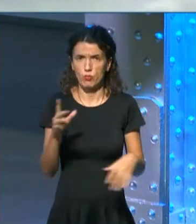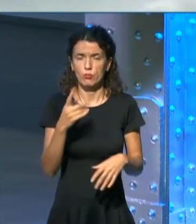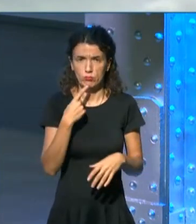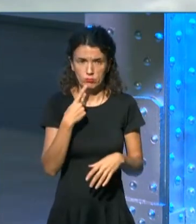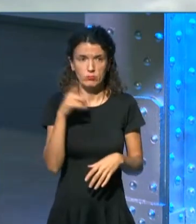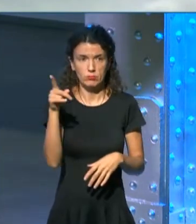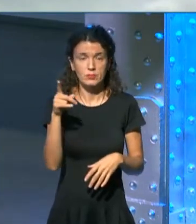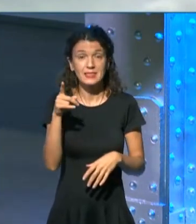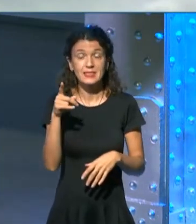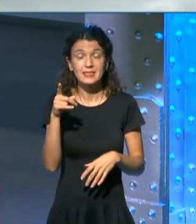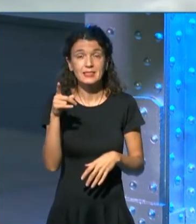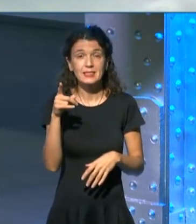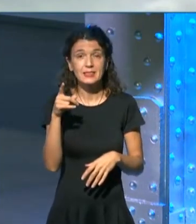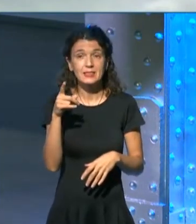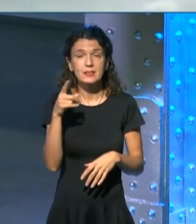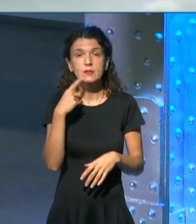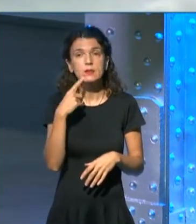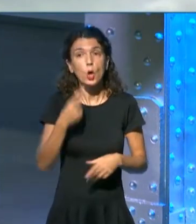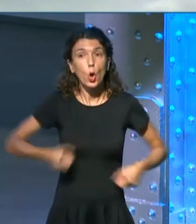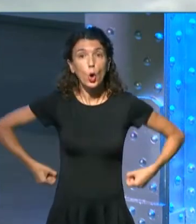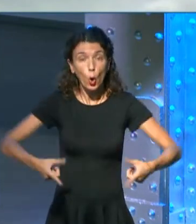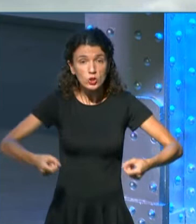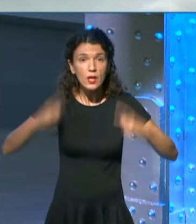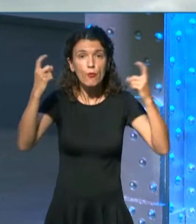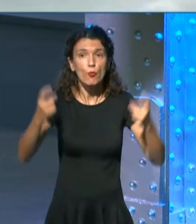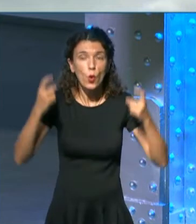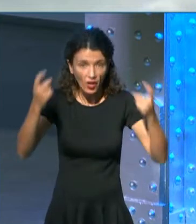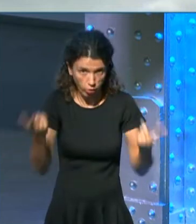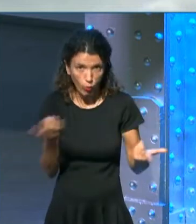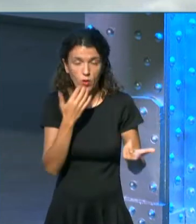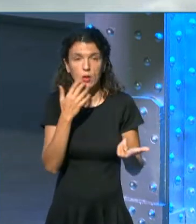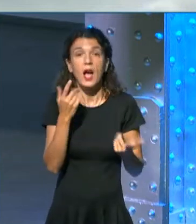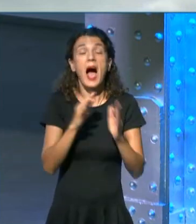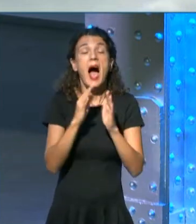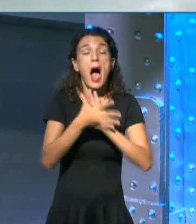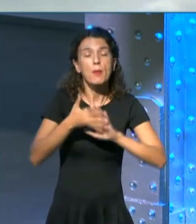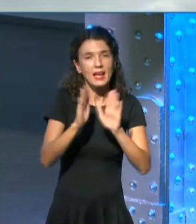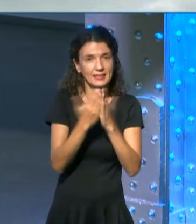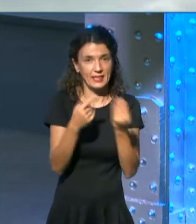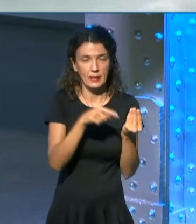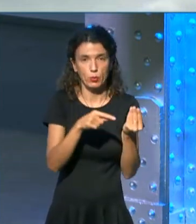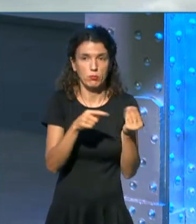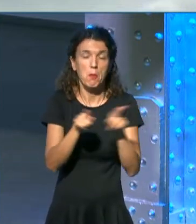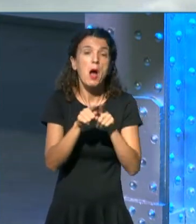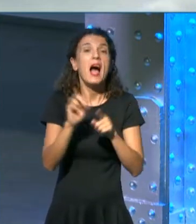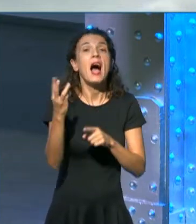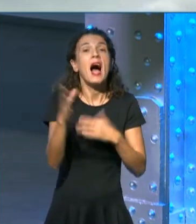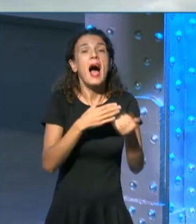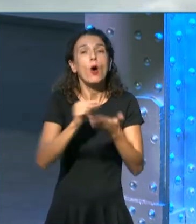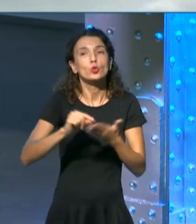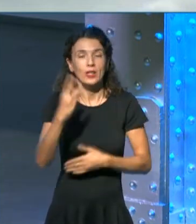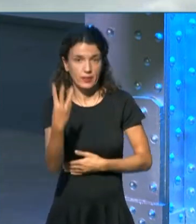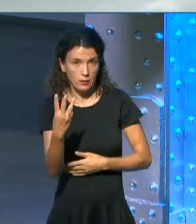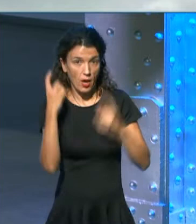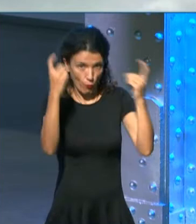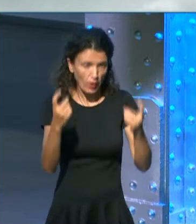puede dar fe de ello, es ¿cuál es el coste o el esfuerzo? Pues cuando empezamos a hablar de este libro, dijimos, pues vamos a ser 3 autores. Ya sabemos qué esfuerzo